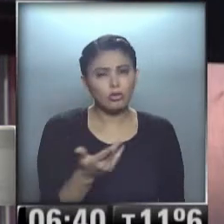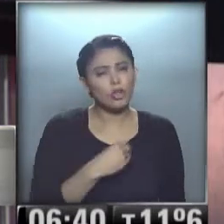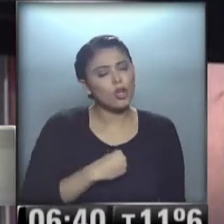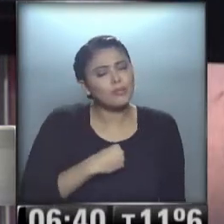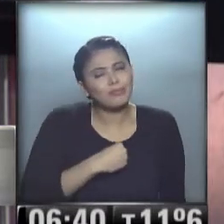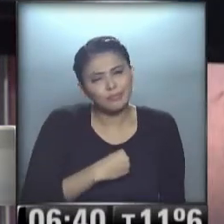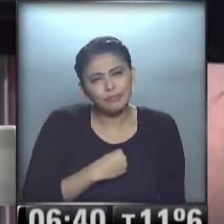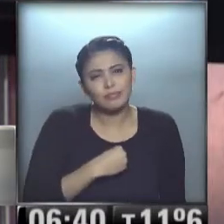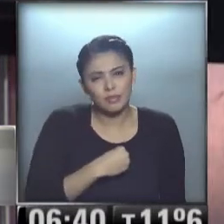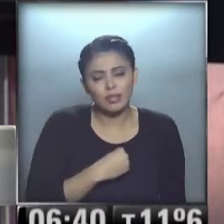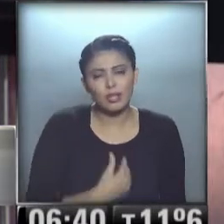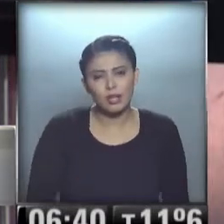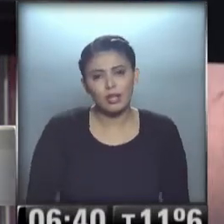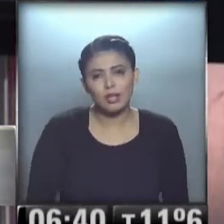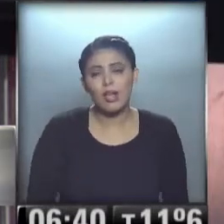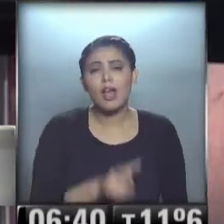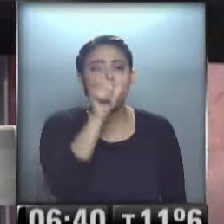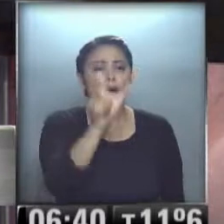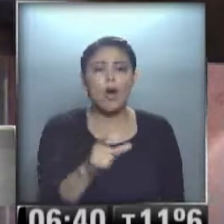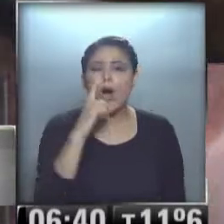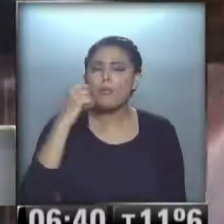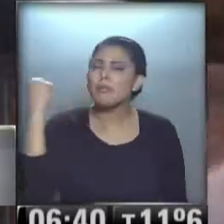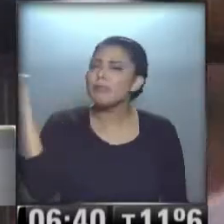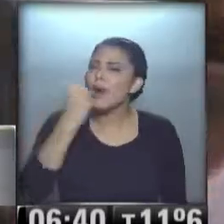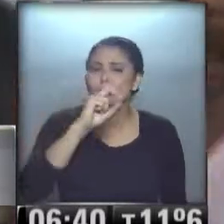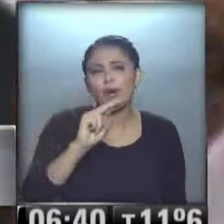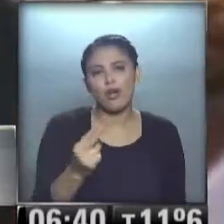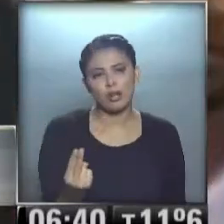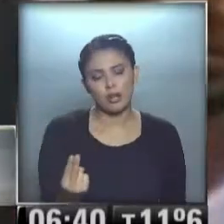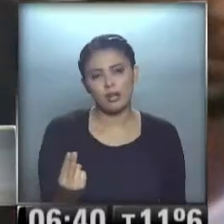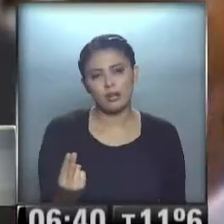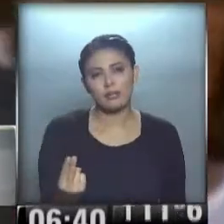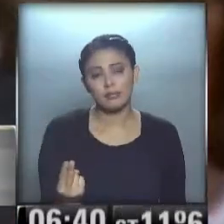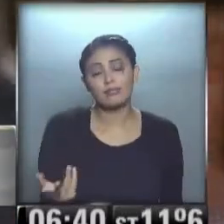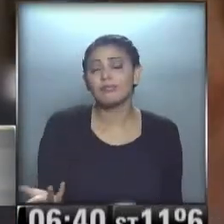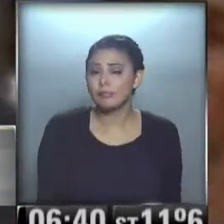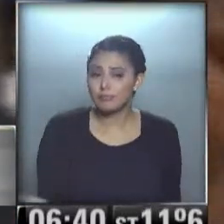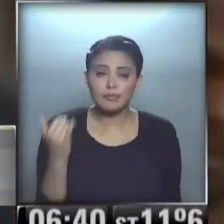sentimos muchísimo. Se perdió a un gran hombre. Finalmente, bueno,